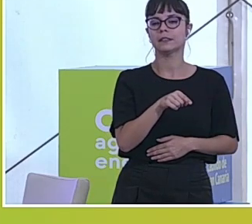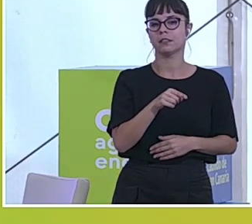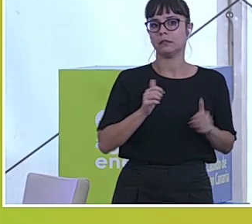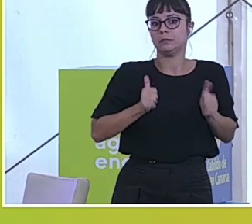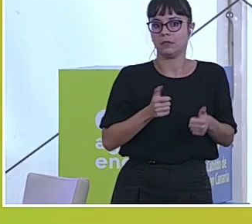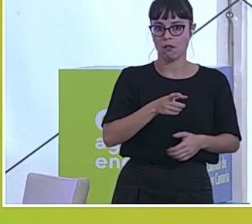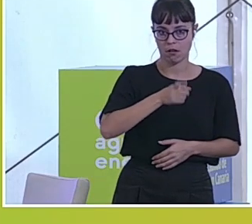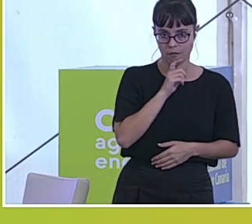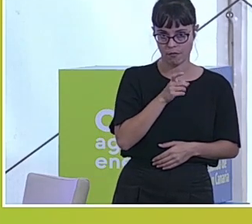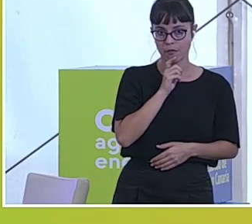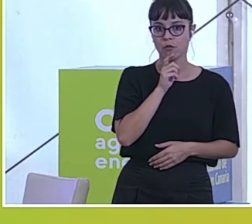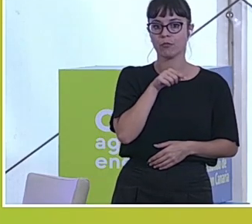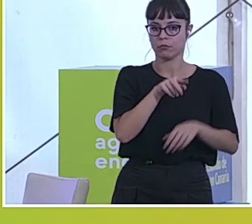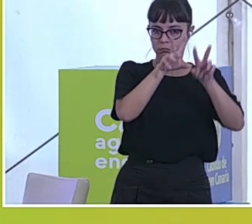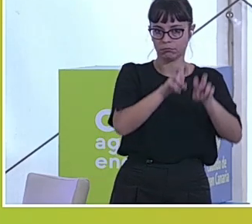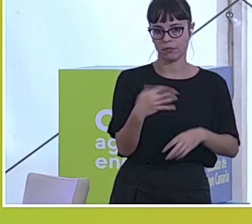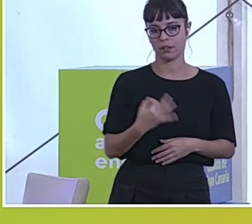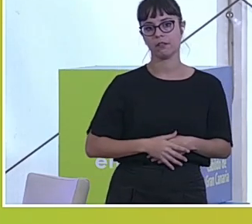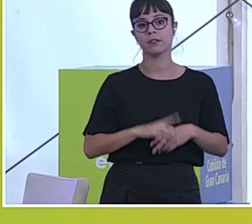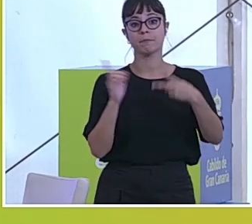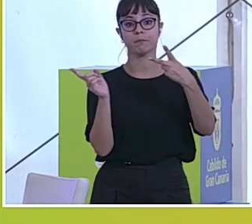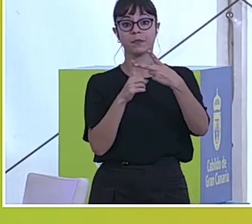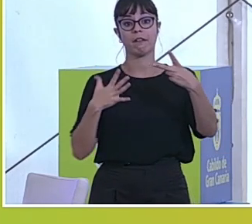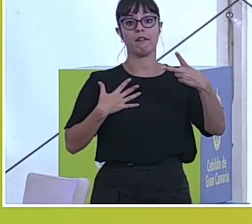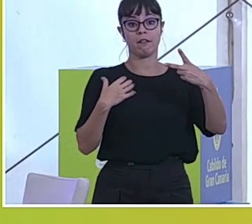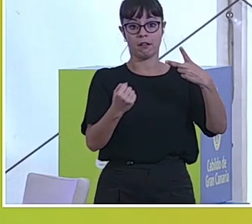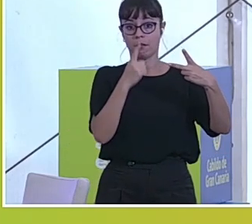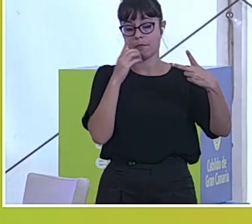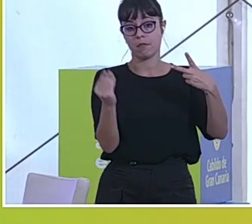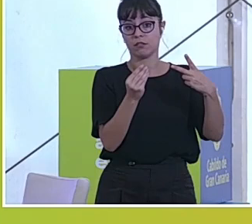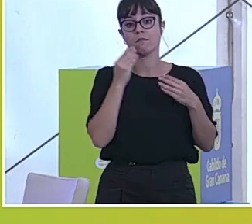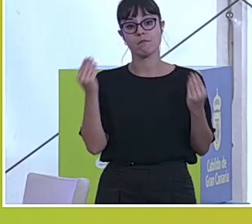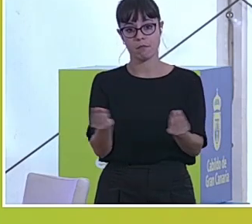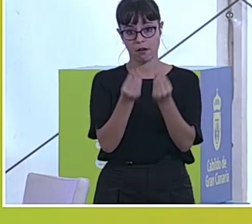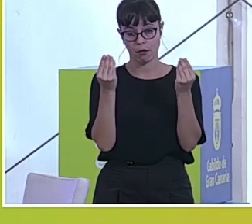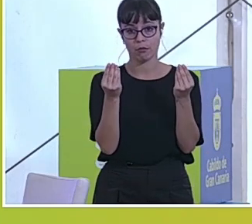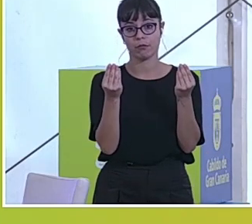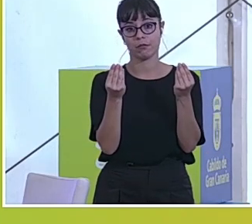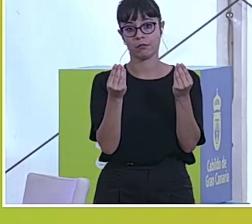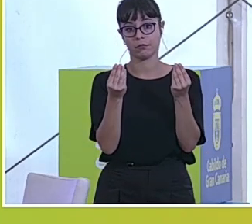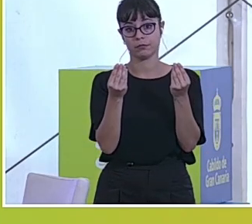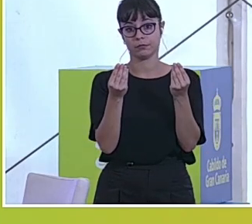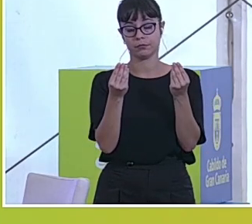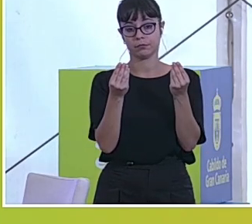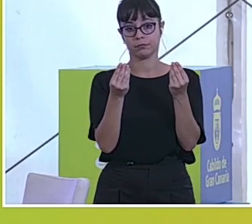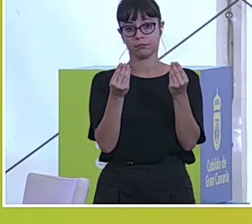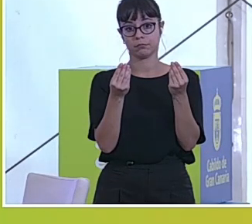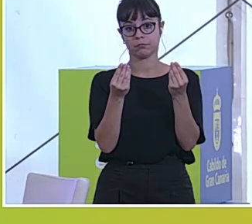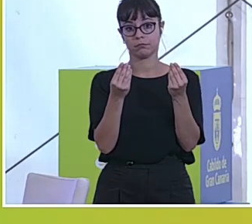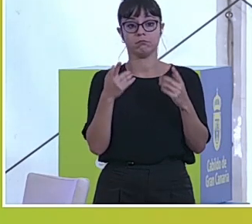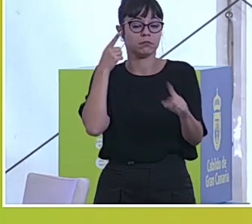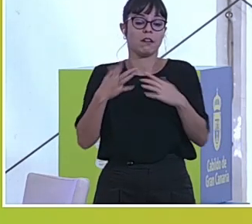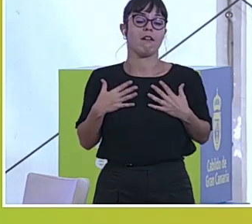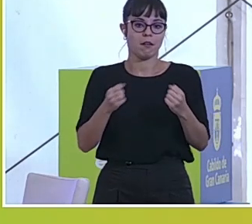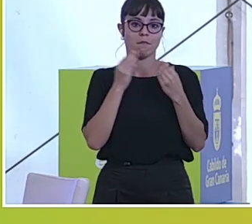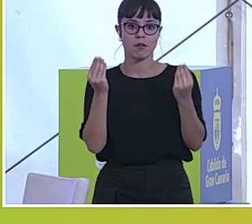La mejora en la predicción energética. Esta mejora en la predicción energética lo que nos permite es acotar las necesidades de generación térmica, ¿vale? Si